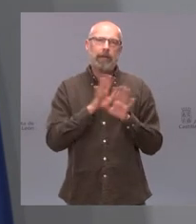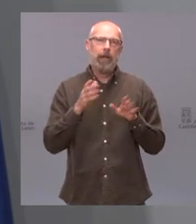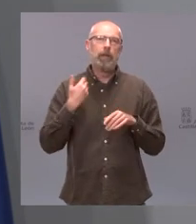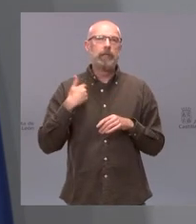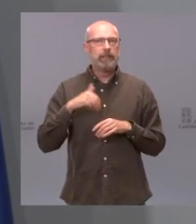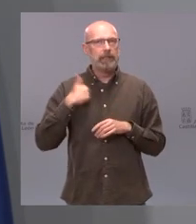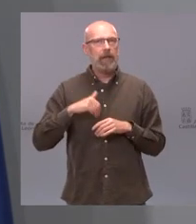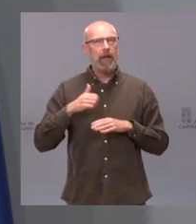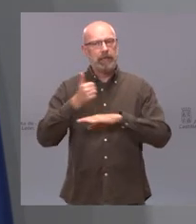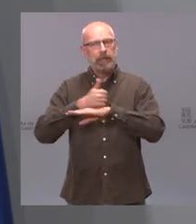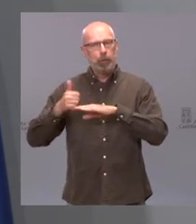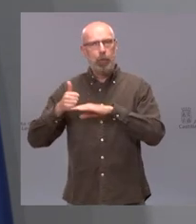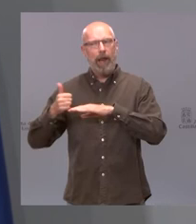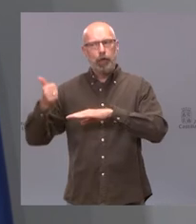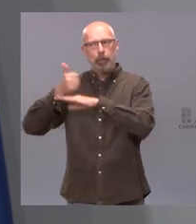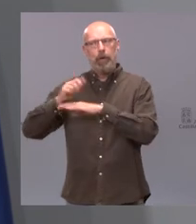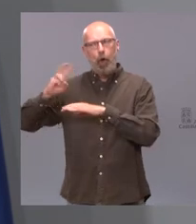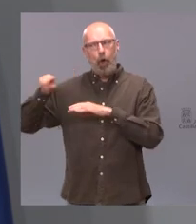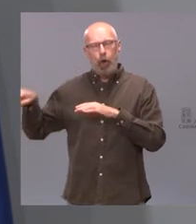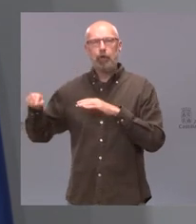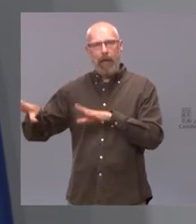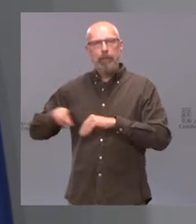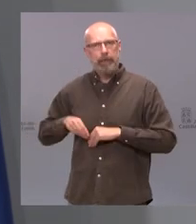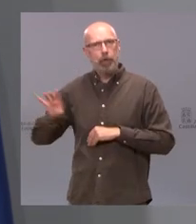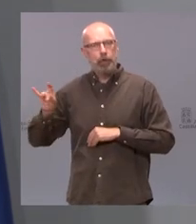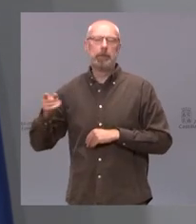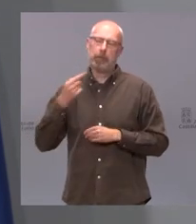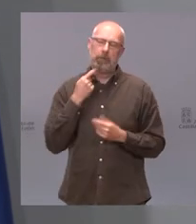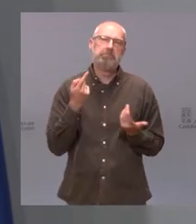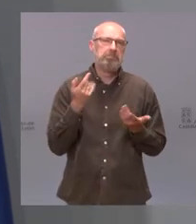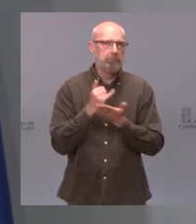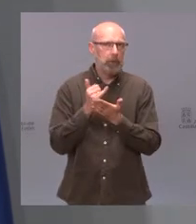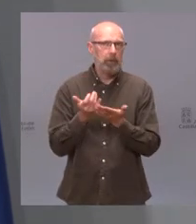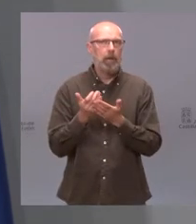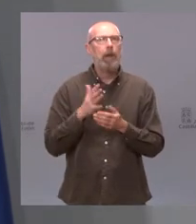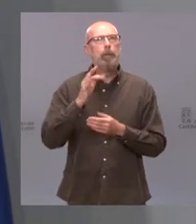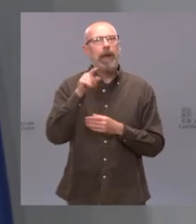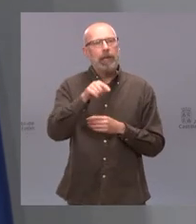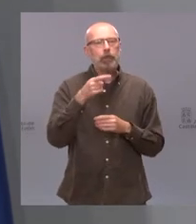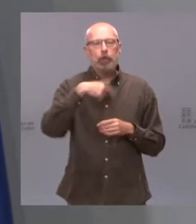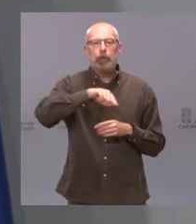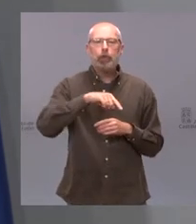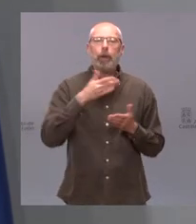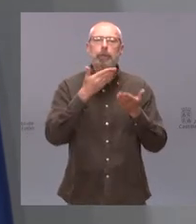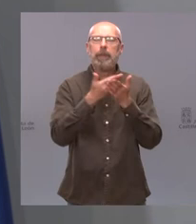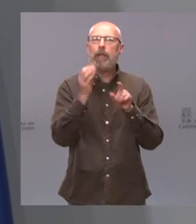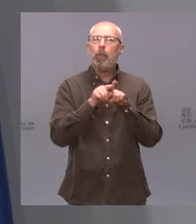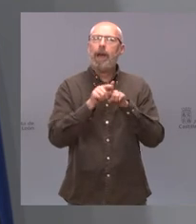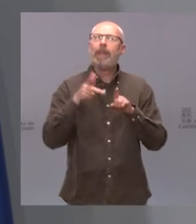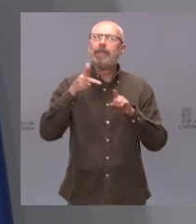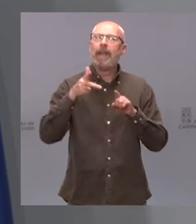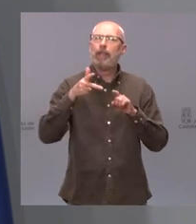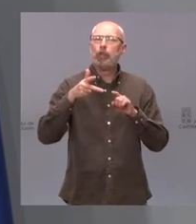han admitido, porque entendemos que además no es una suspensión de derechos, sino es una simple regulación